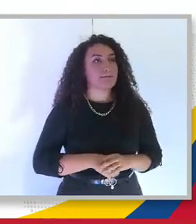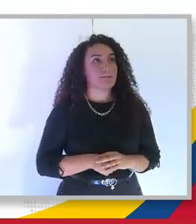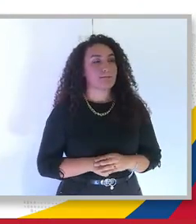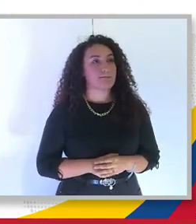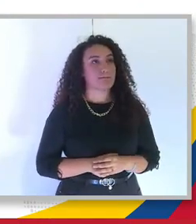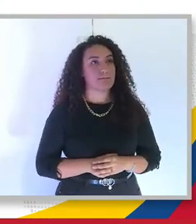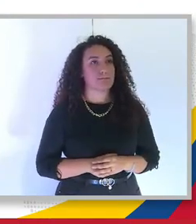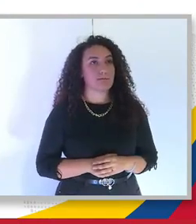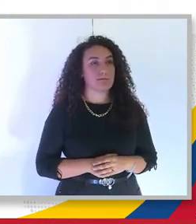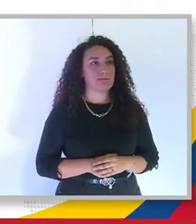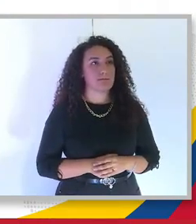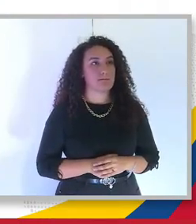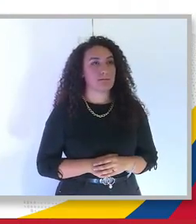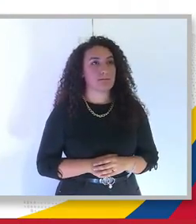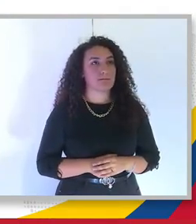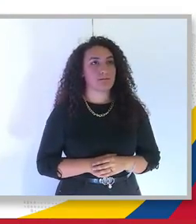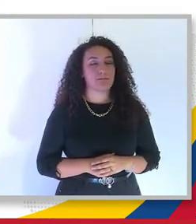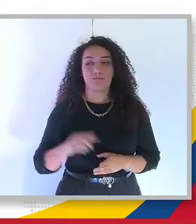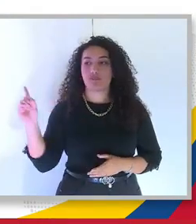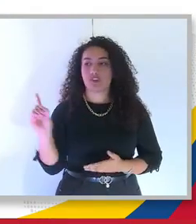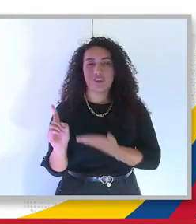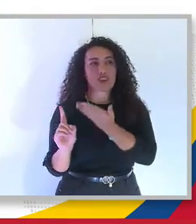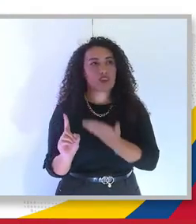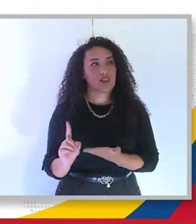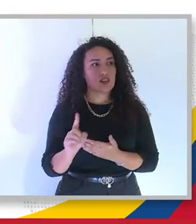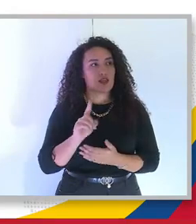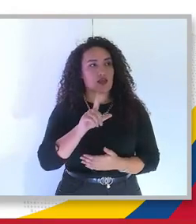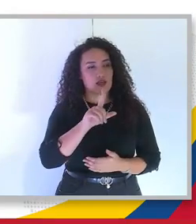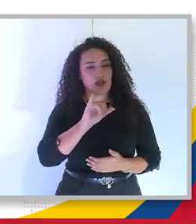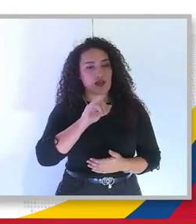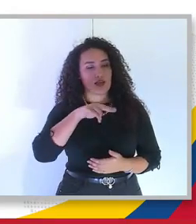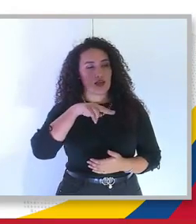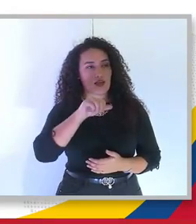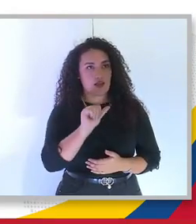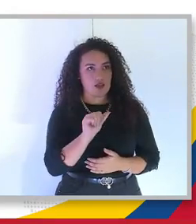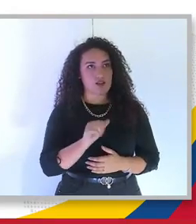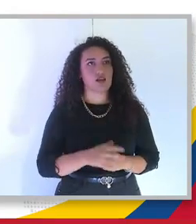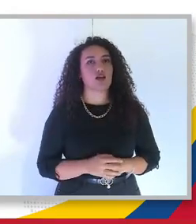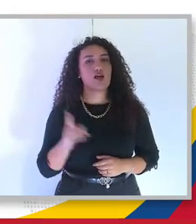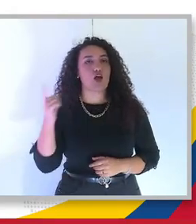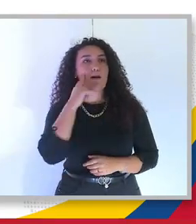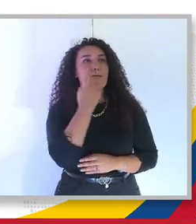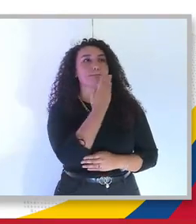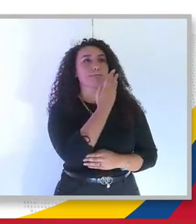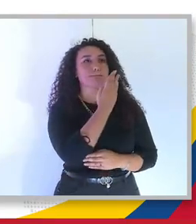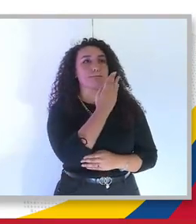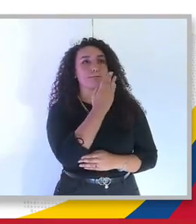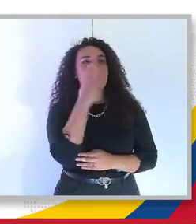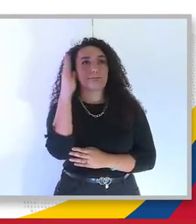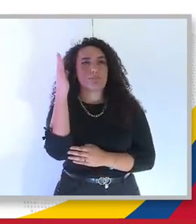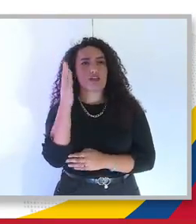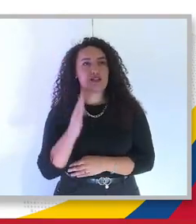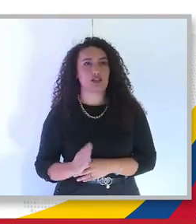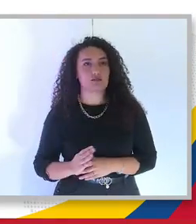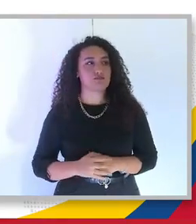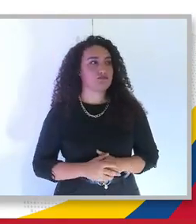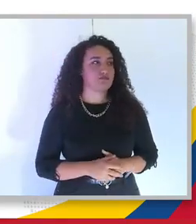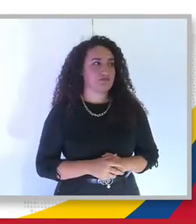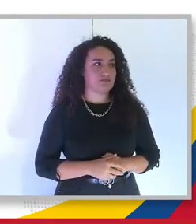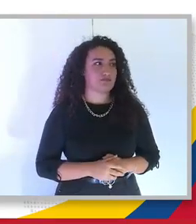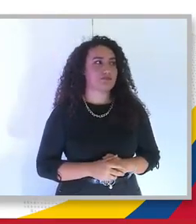Gracias. La compañera Lía Pineiro, que viene de Brasil. Démosle el micrófono.